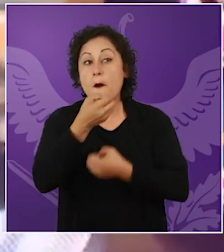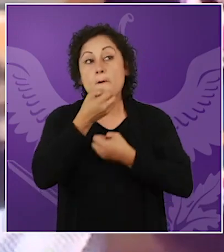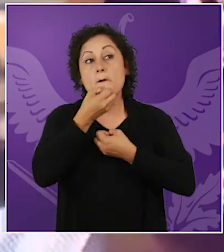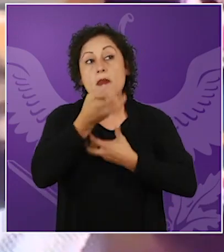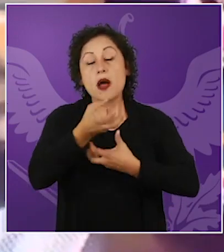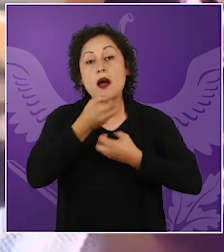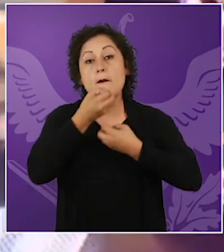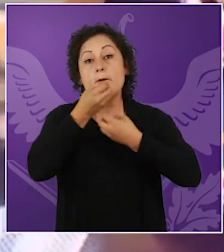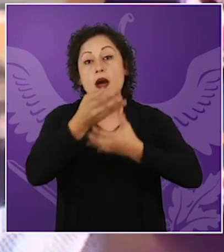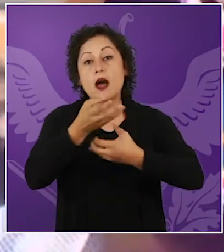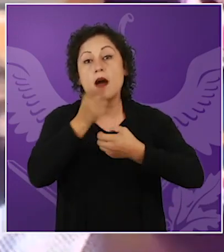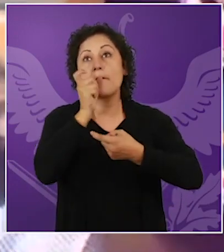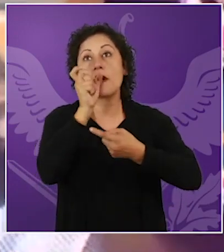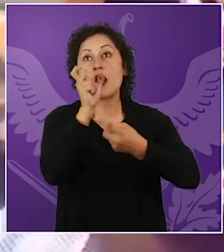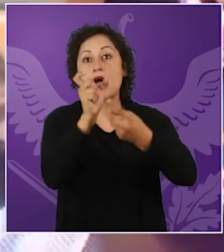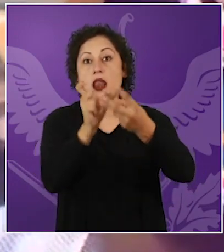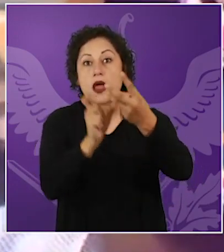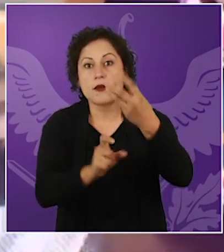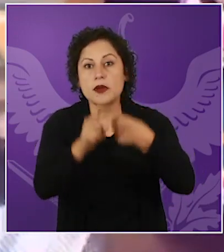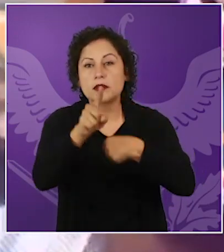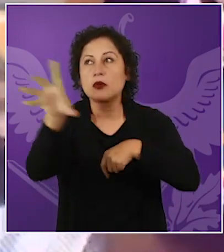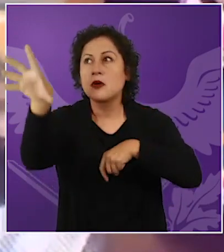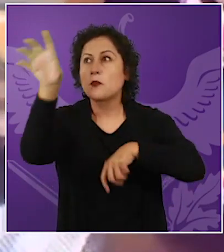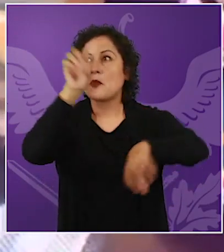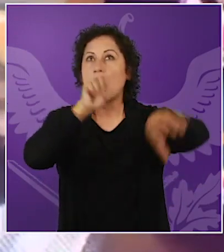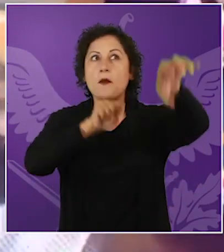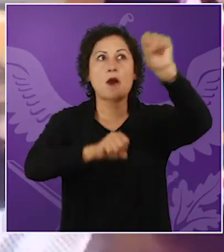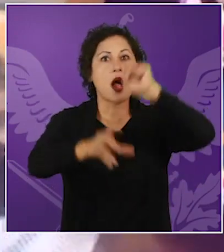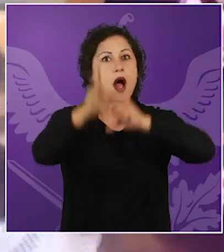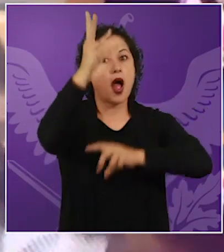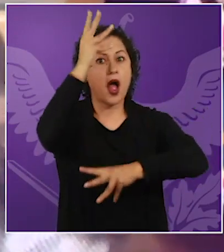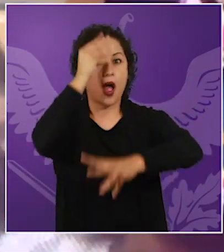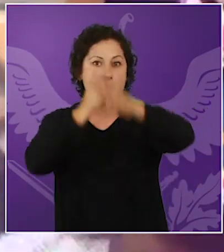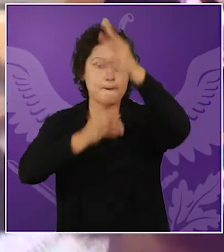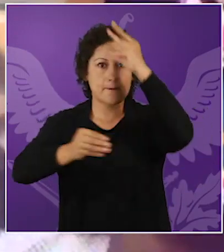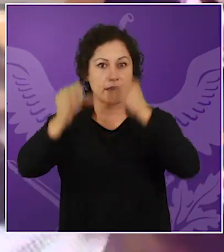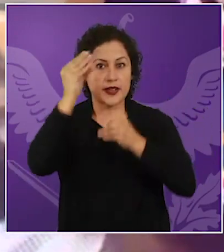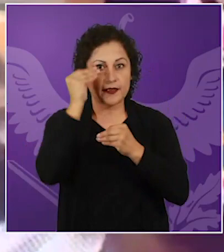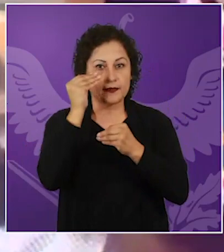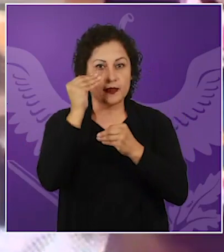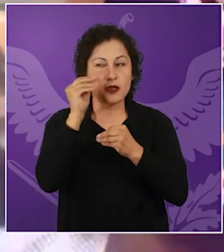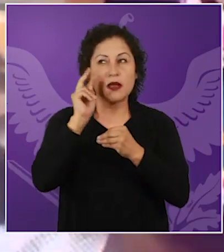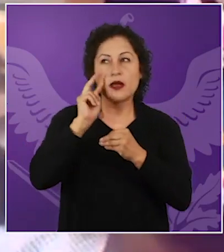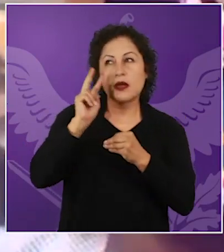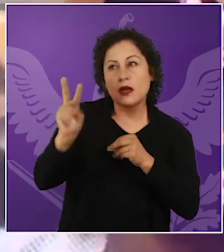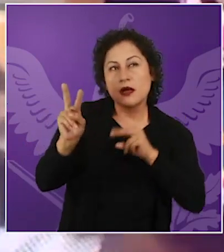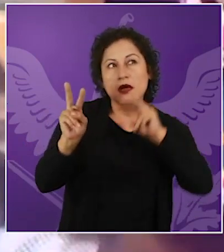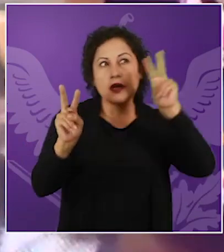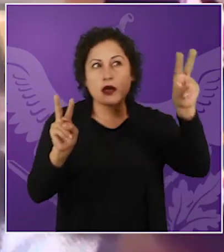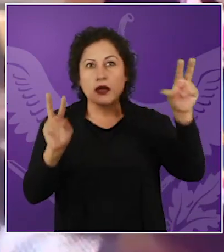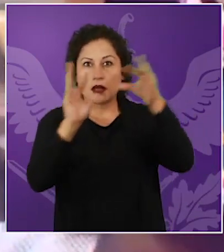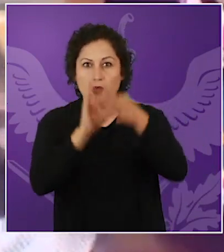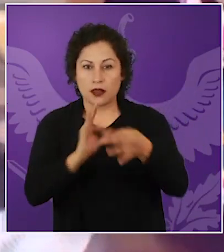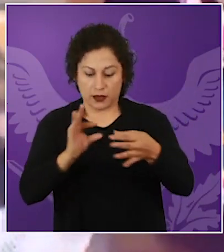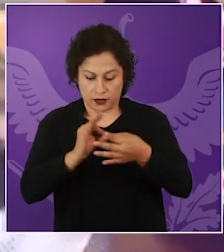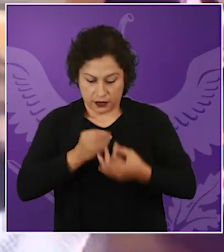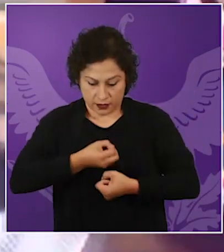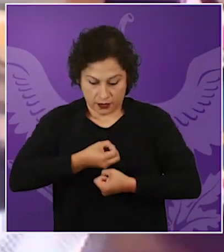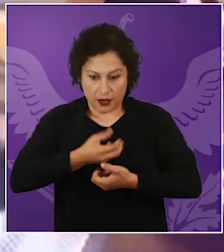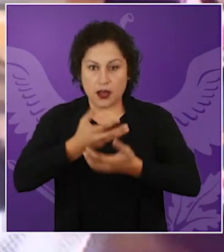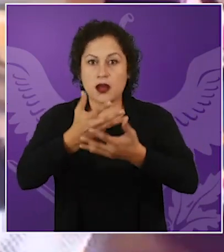comprendes el mundo, miras al mundo, describes lo que te rodea y puedes